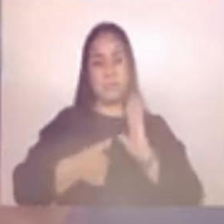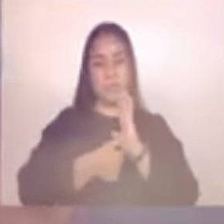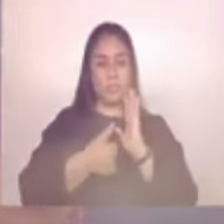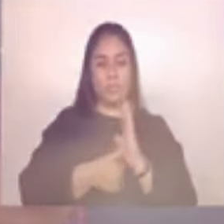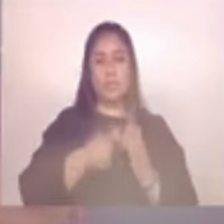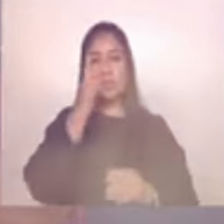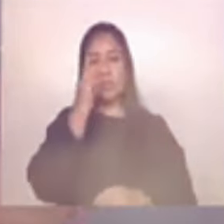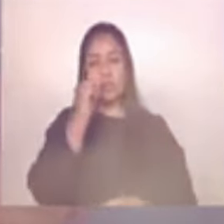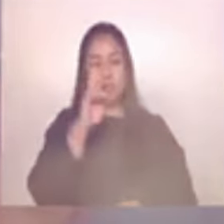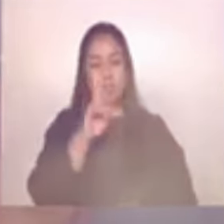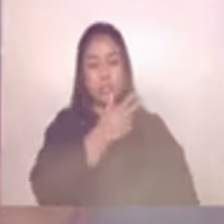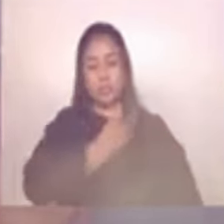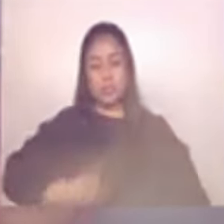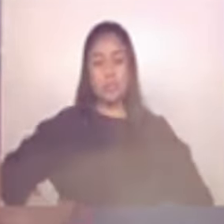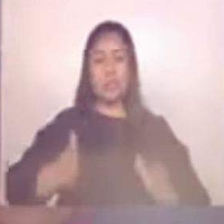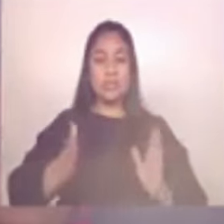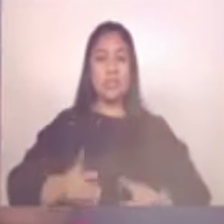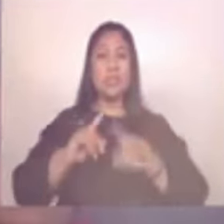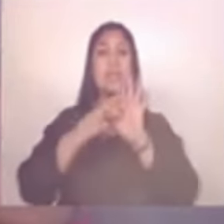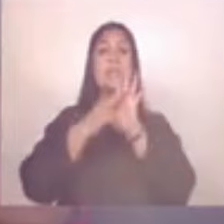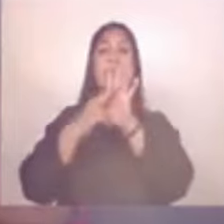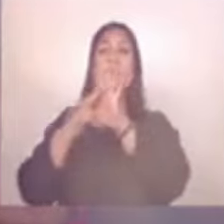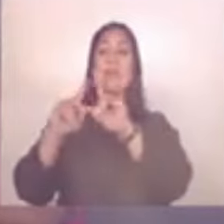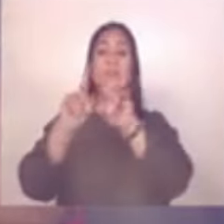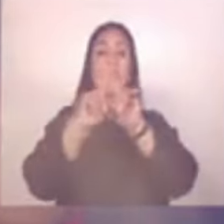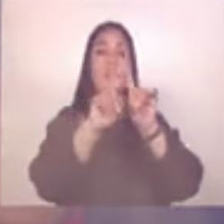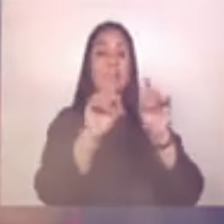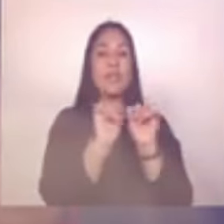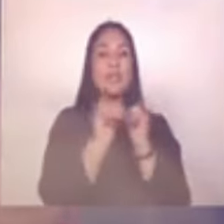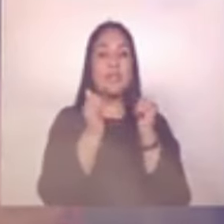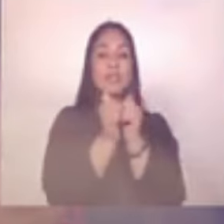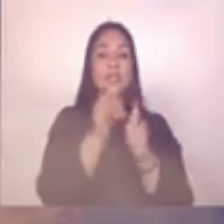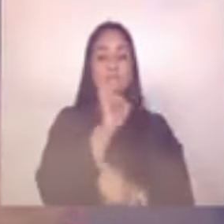las distintas asociaciones, de la sociedad civil,